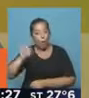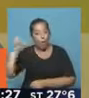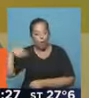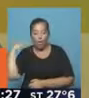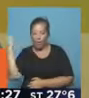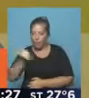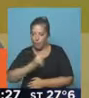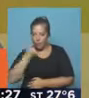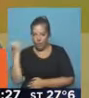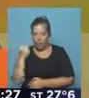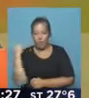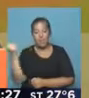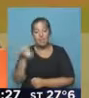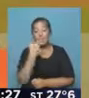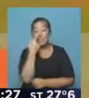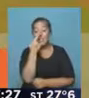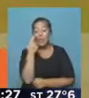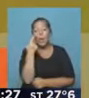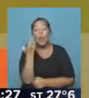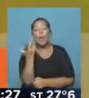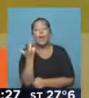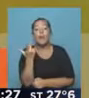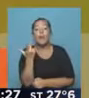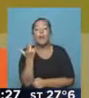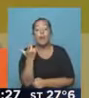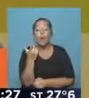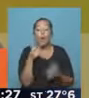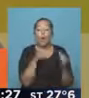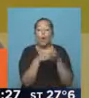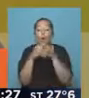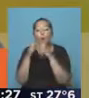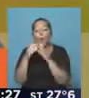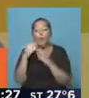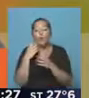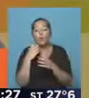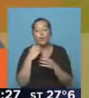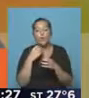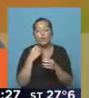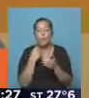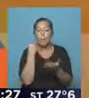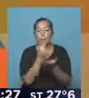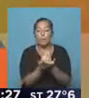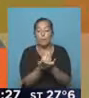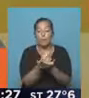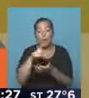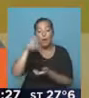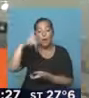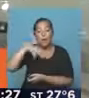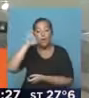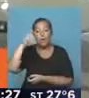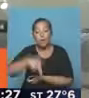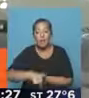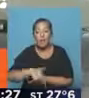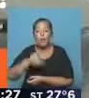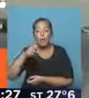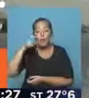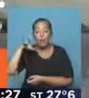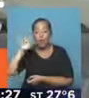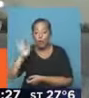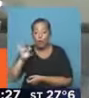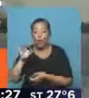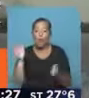importante es interesante ver cómo se conforman las fórmulas presidenciales la de lenin correa y lenín moreno perdón